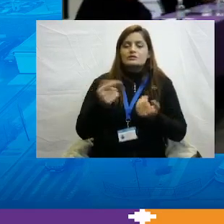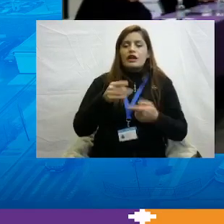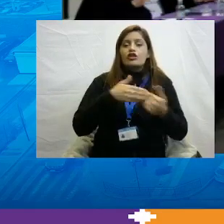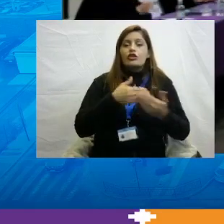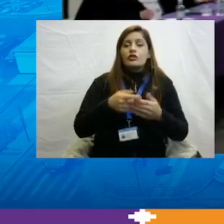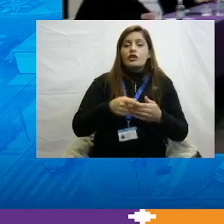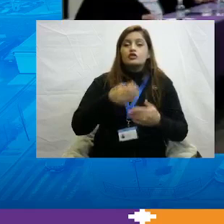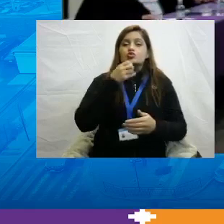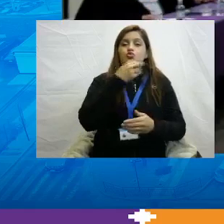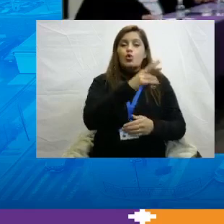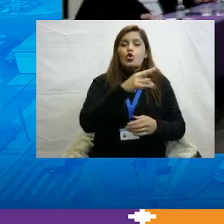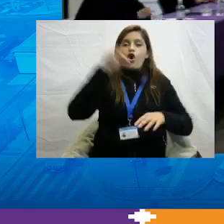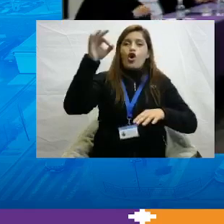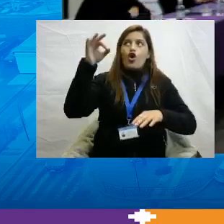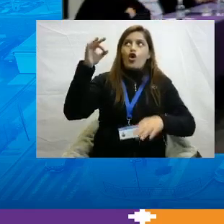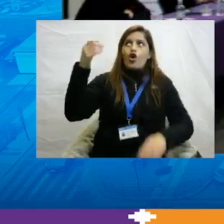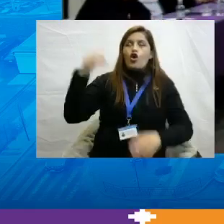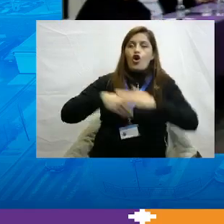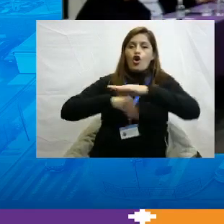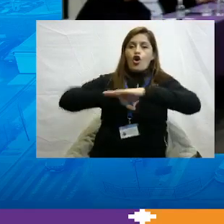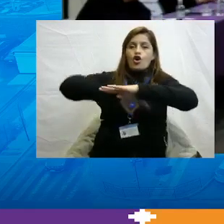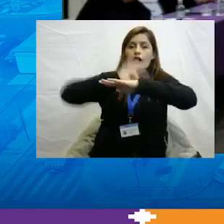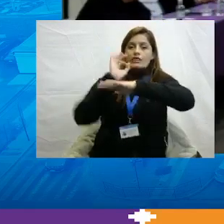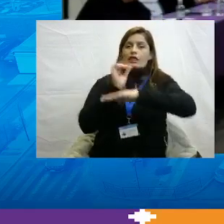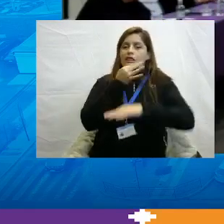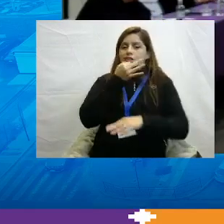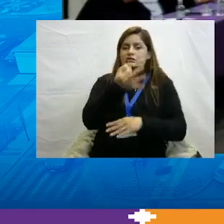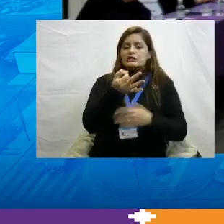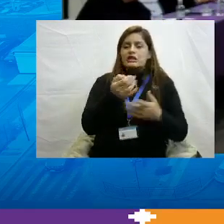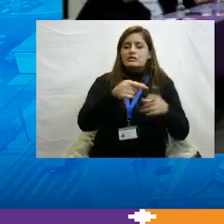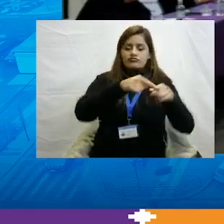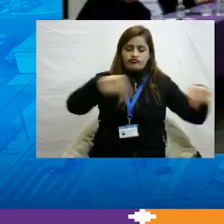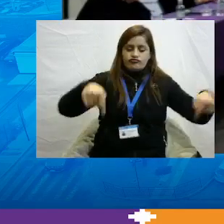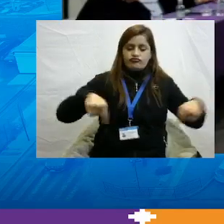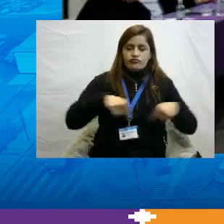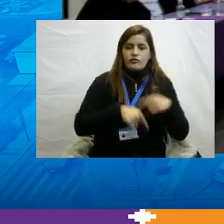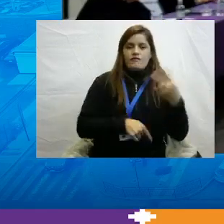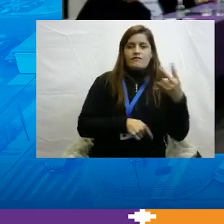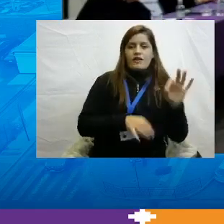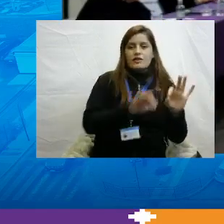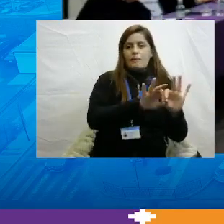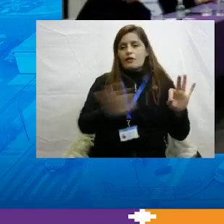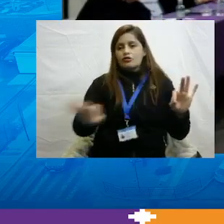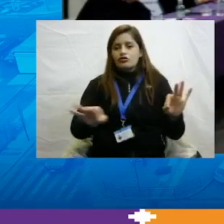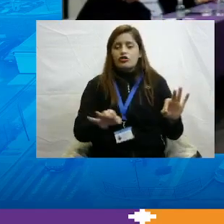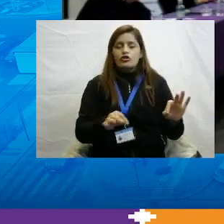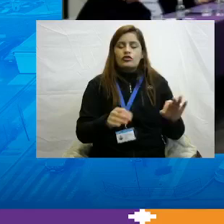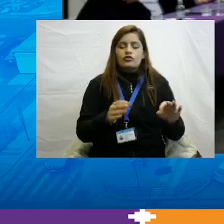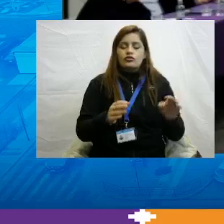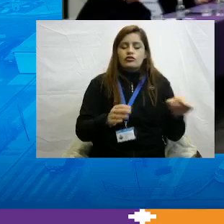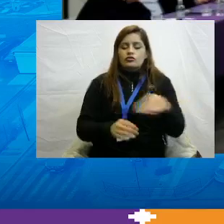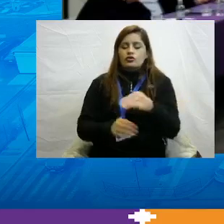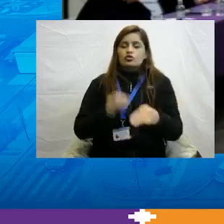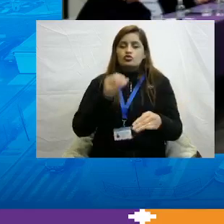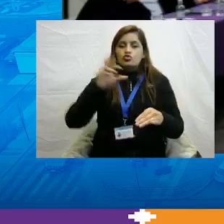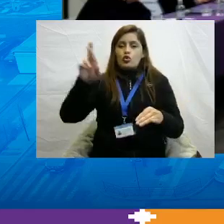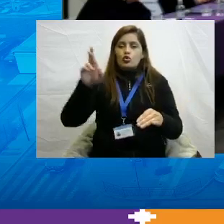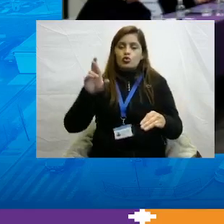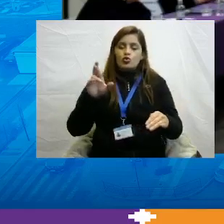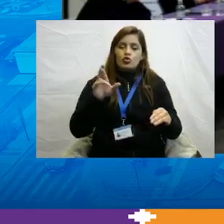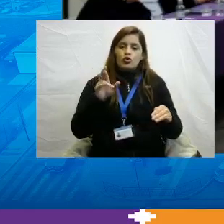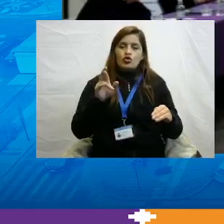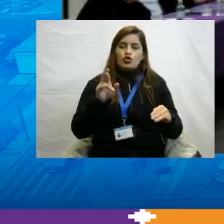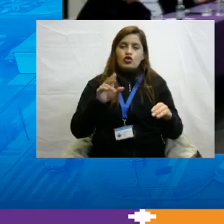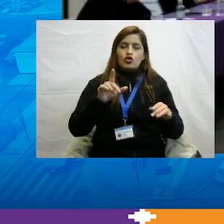de la cancha Los Pinos y presenta los siguientes deslindes: 20 metros con el lote 41, sur el